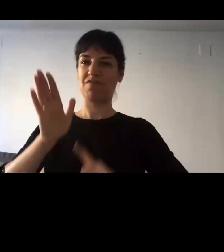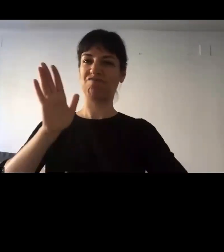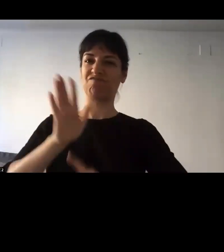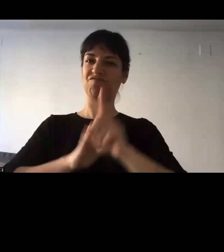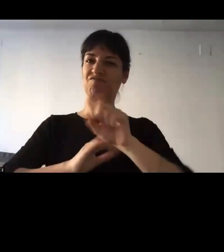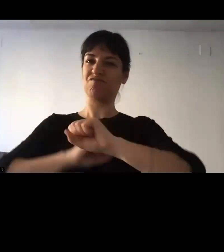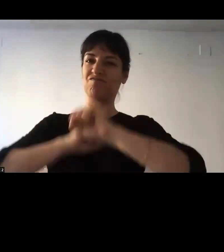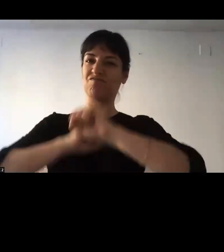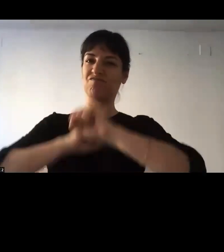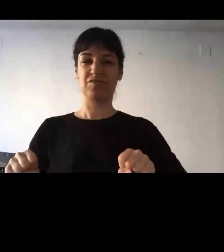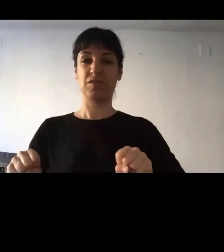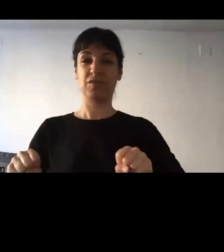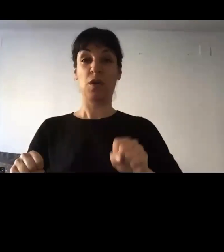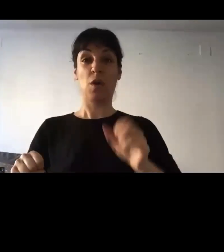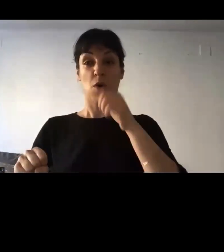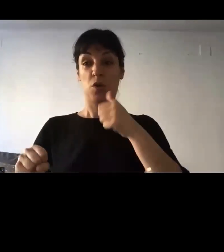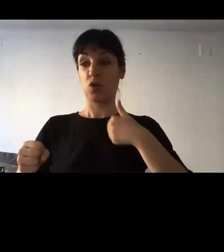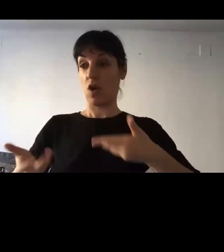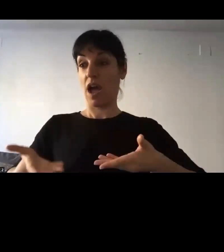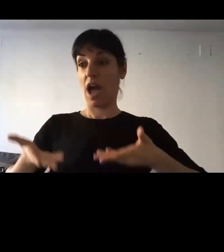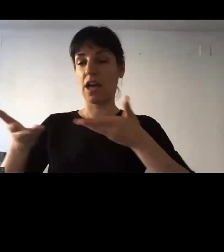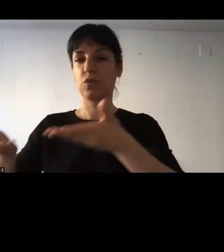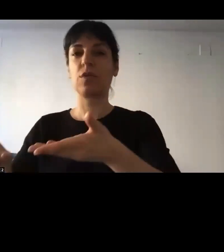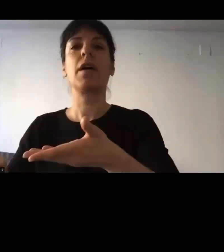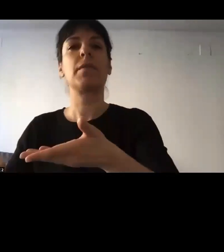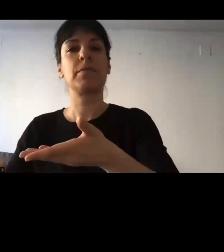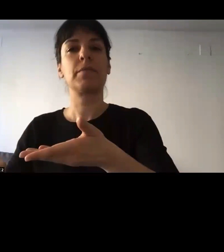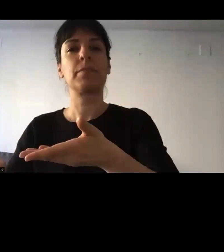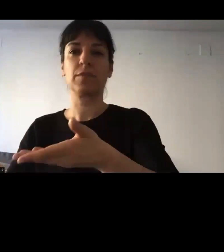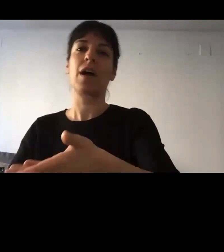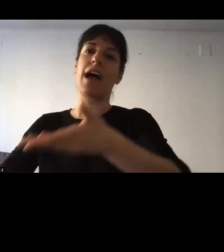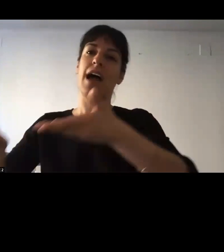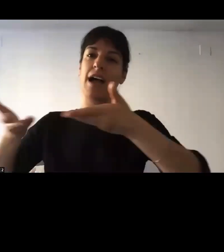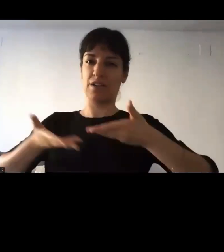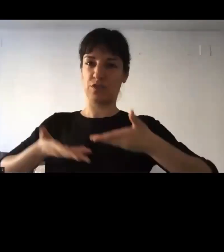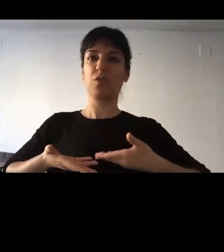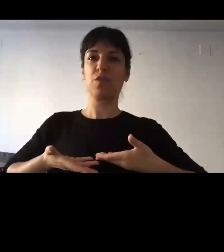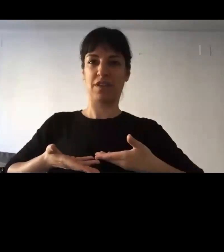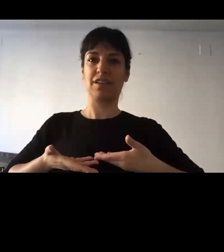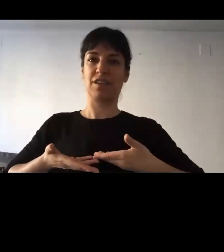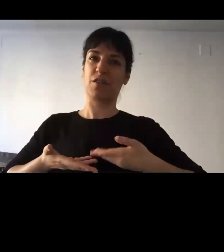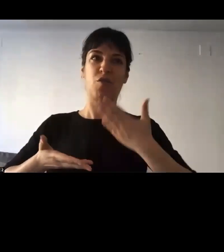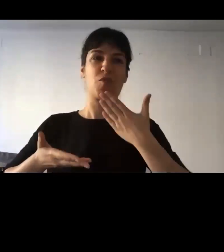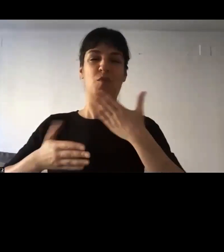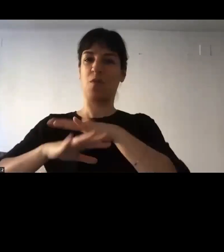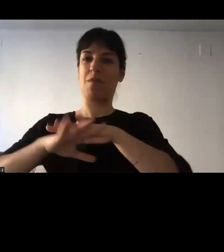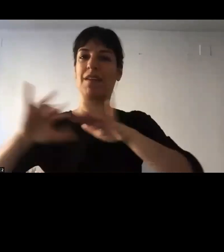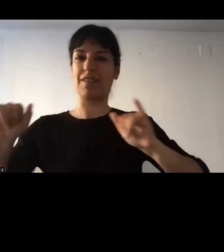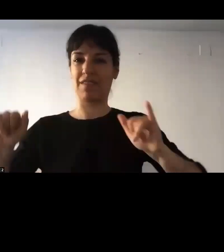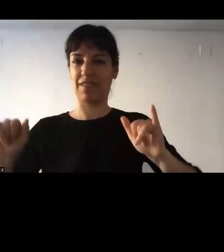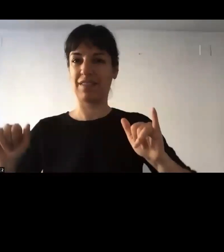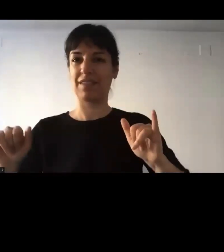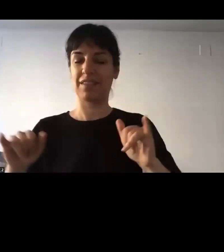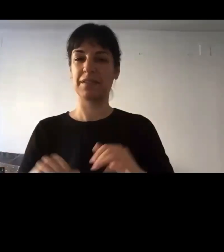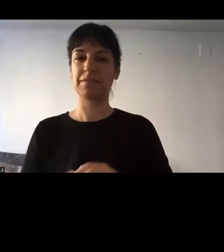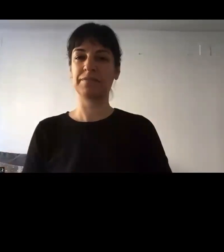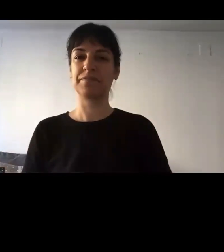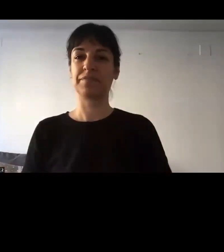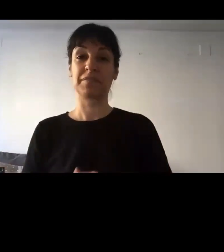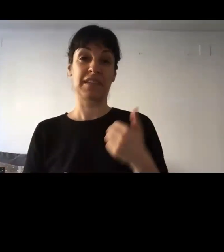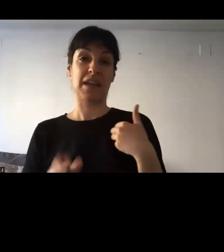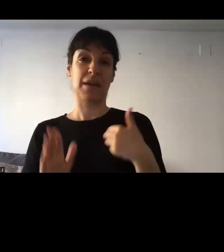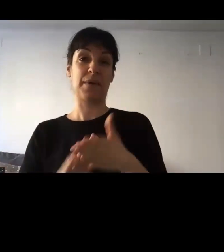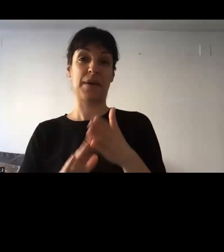por la ayuda que ofrecéis, sino por la ayuda que se os puede dar de alguna otra forma. Entonces, bueno, yo simplemente para ir finalizando,